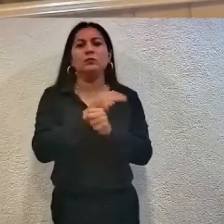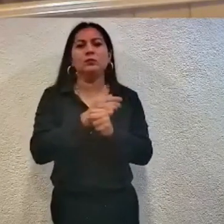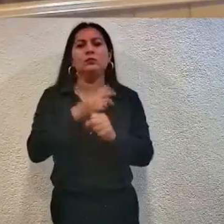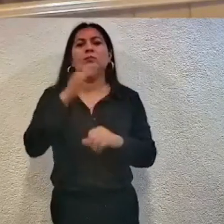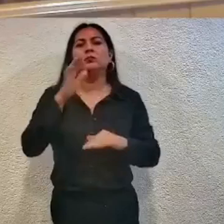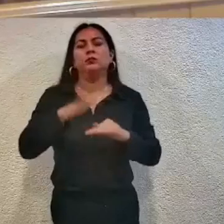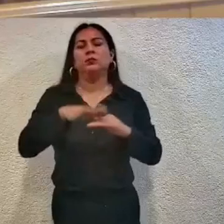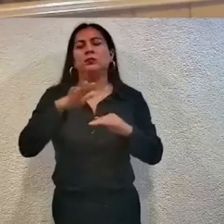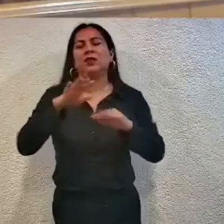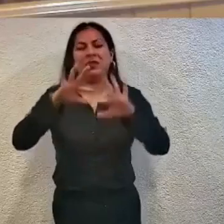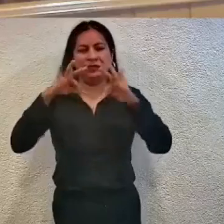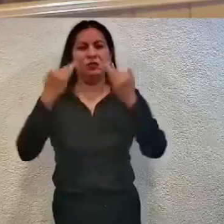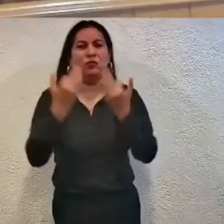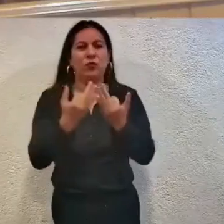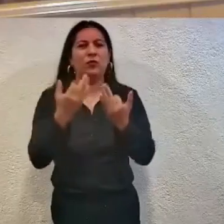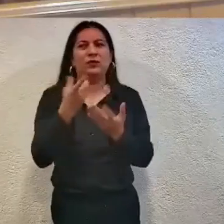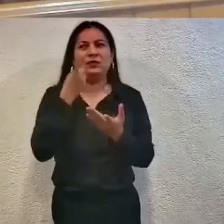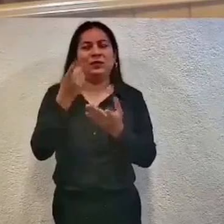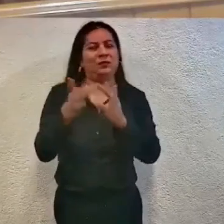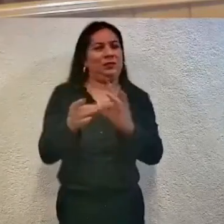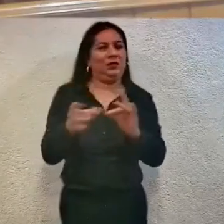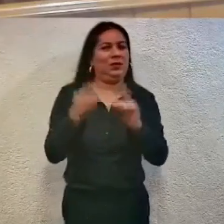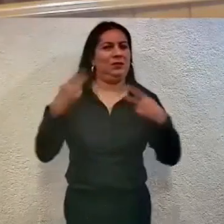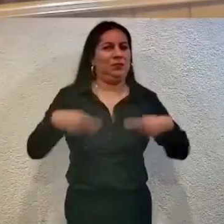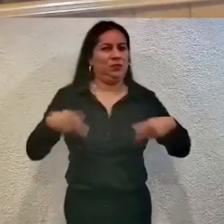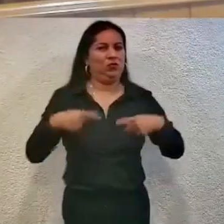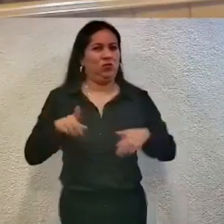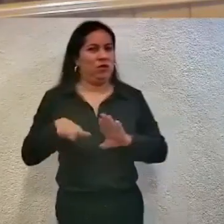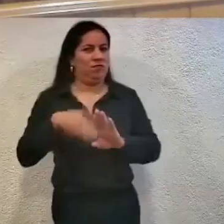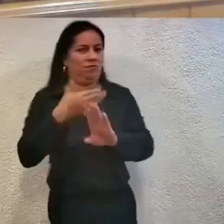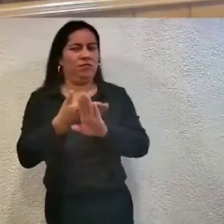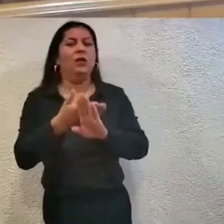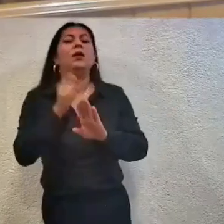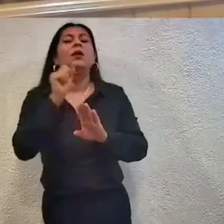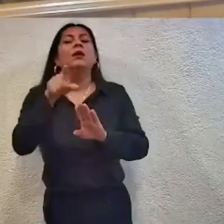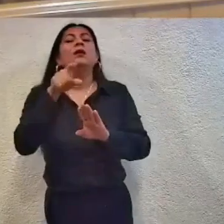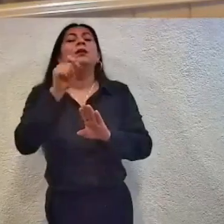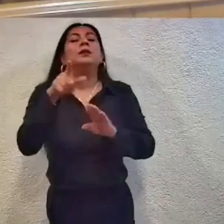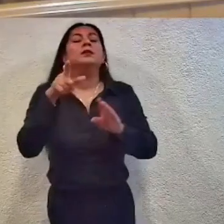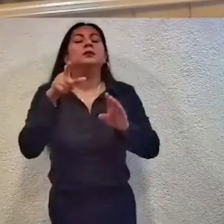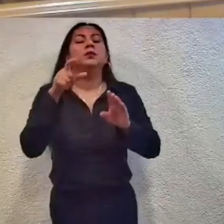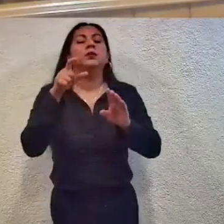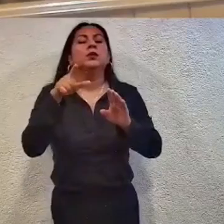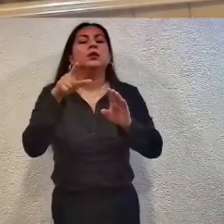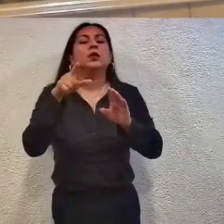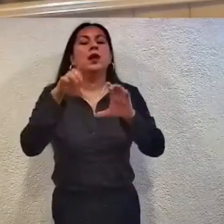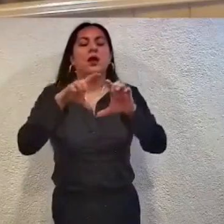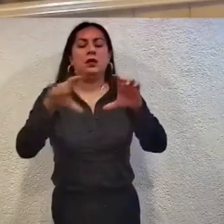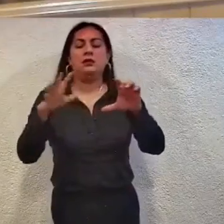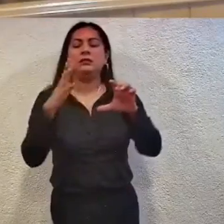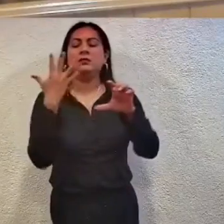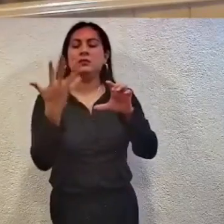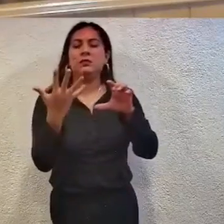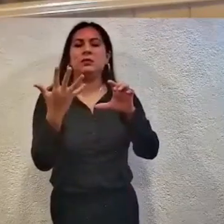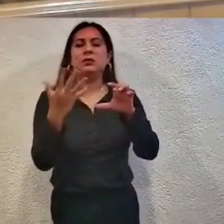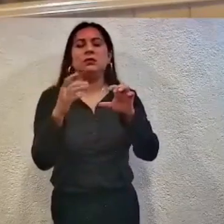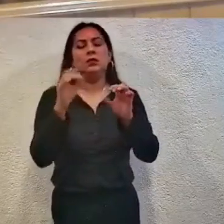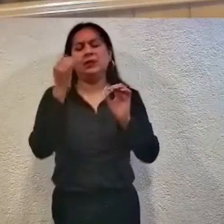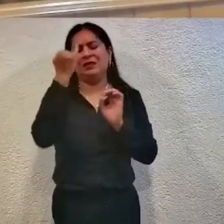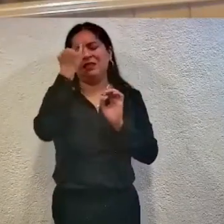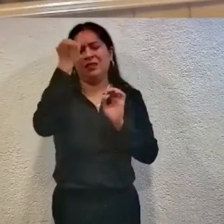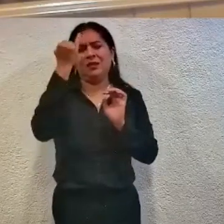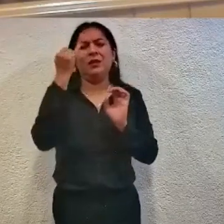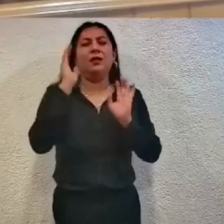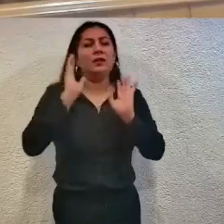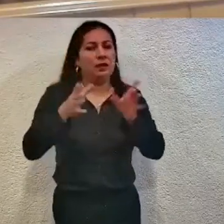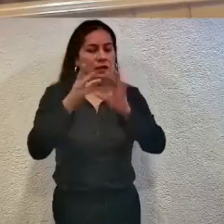continuó con su análisis por las restantes causales de nulidad que invocó la parte actora. Respecto a la causal de nulidad relativa a la fracción